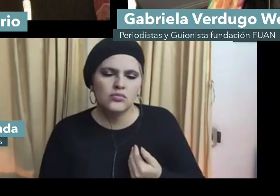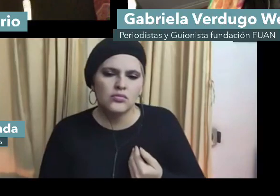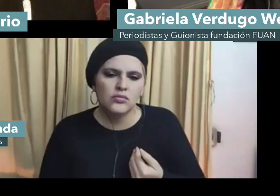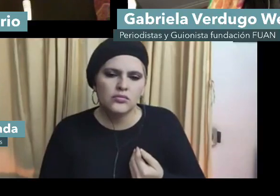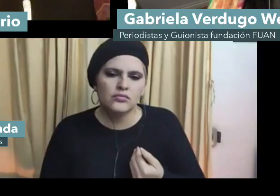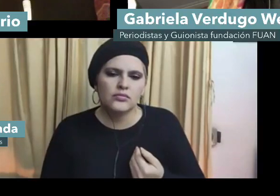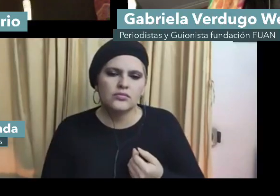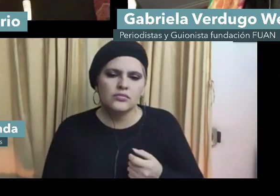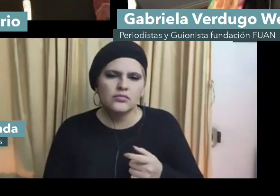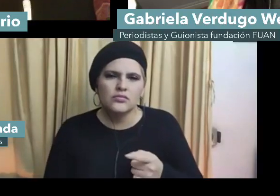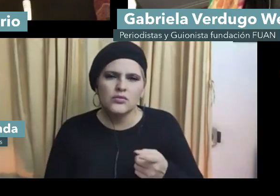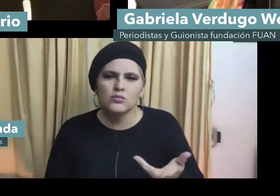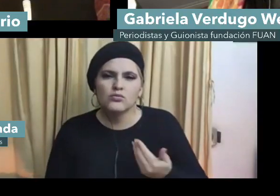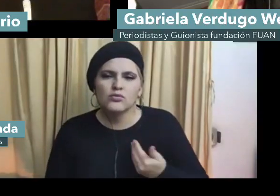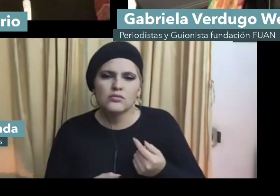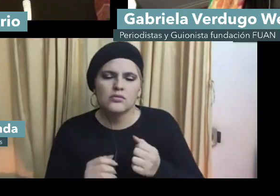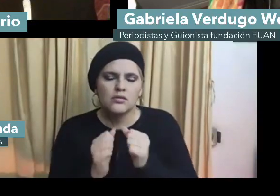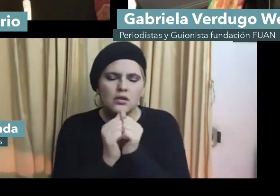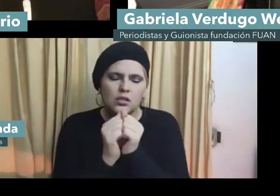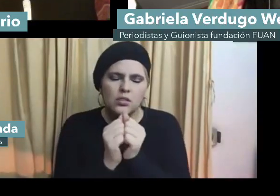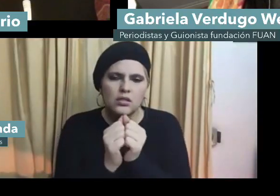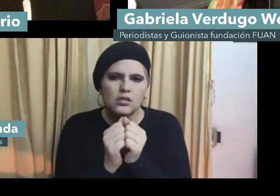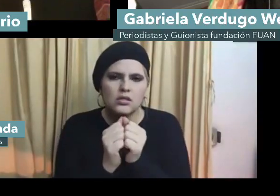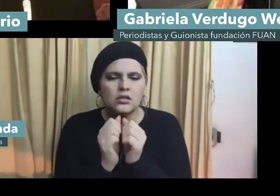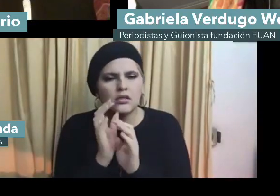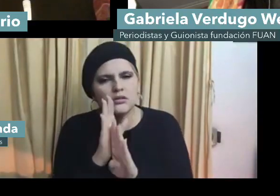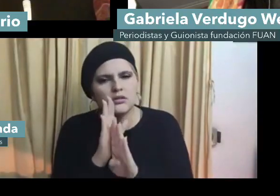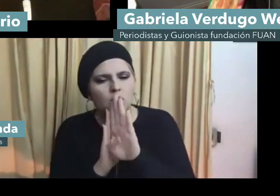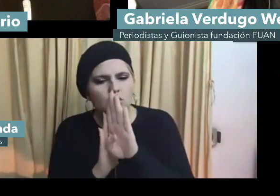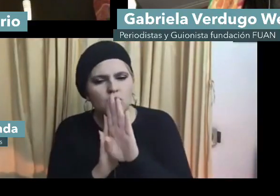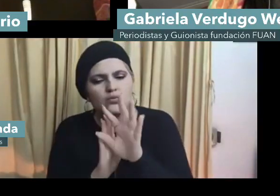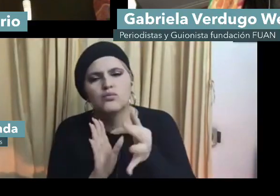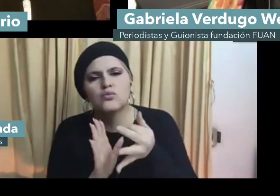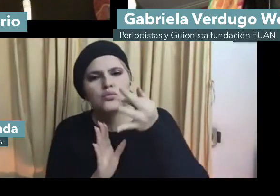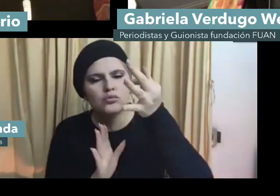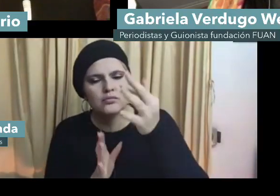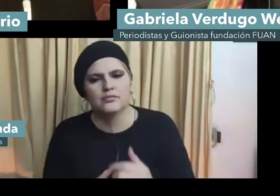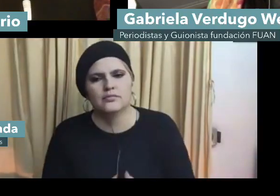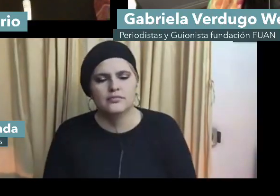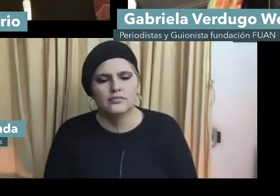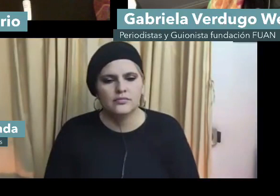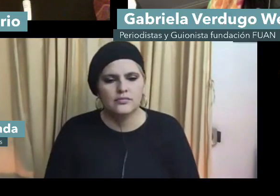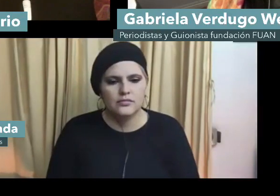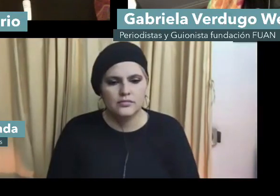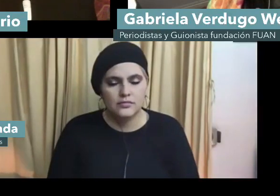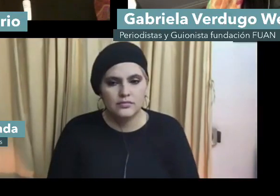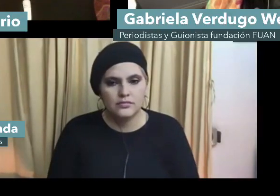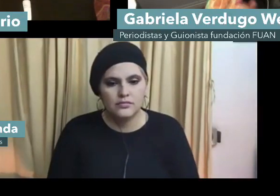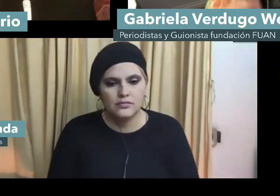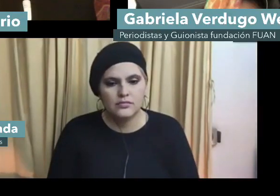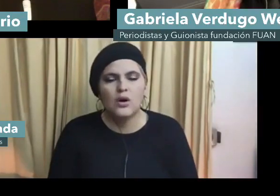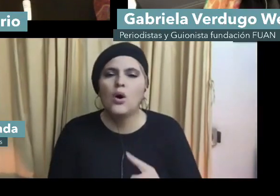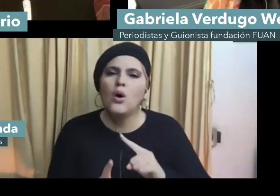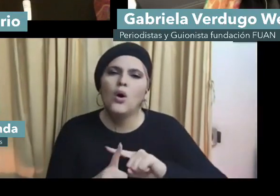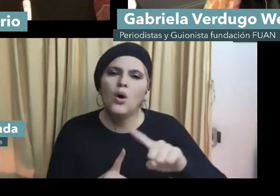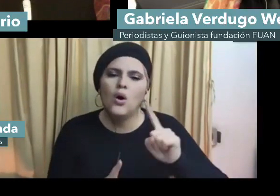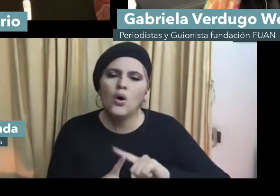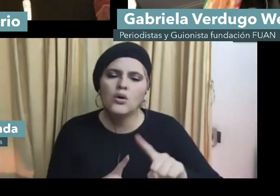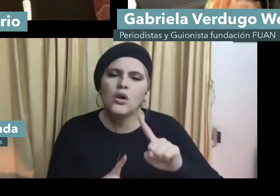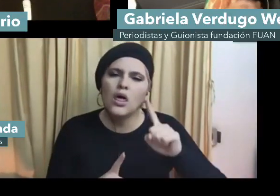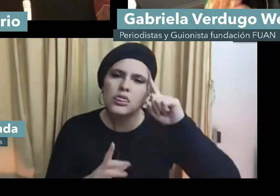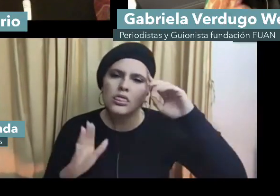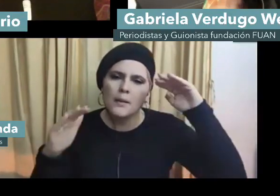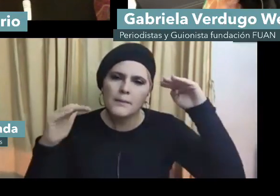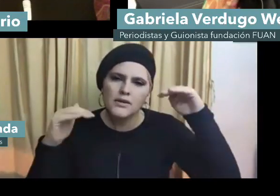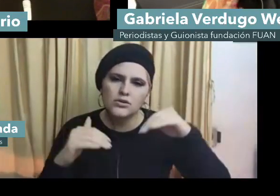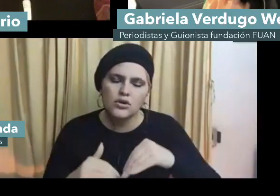condición neurológica del neurodesarrollo futura. Perfecto. Otra consulta, ¿la depresión o crisis de pánico